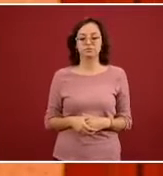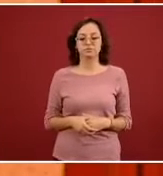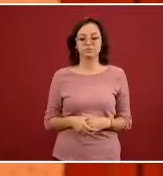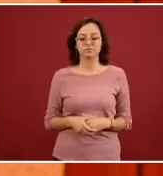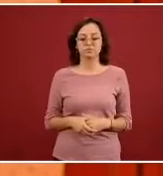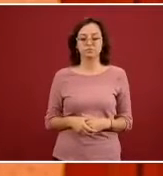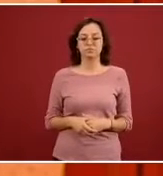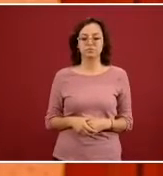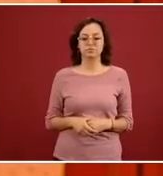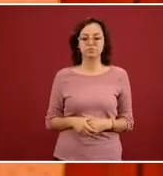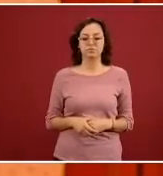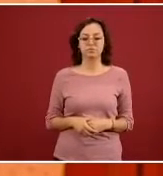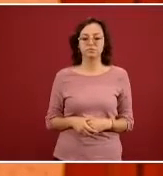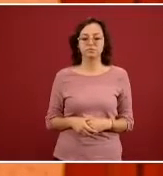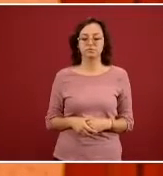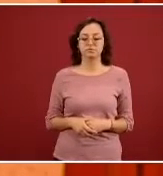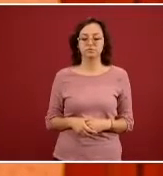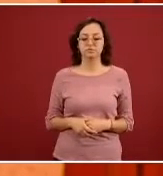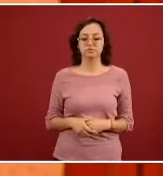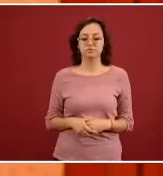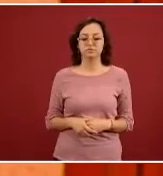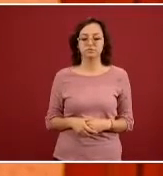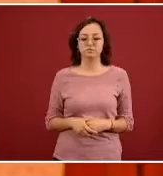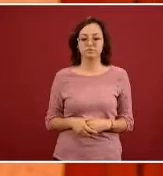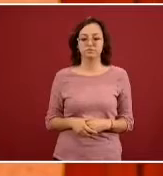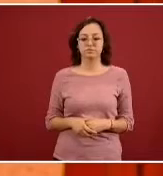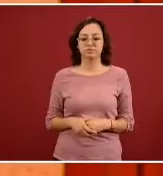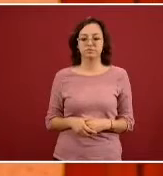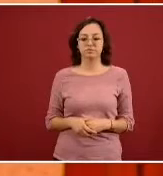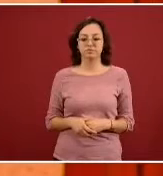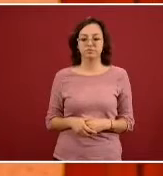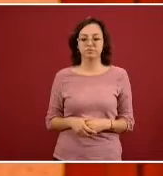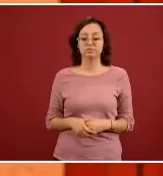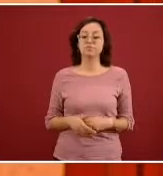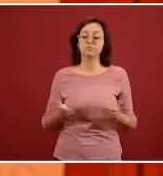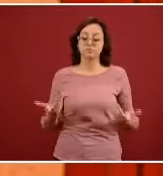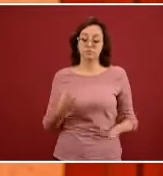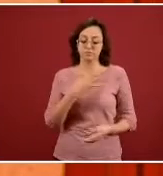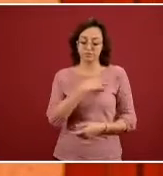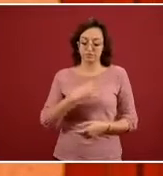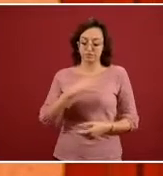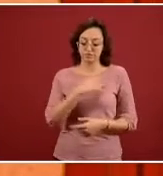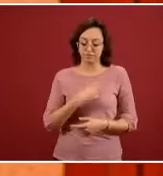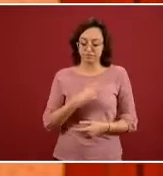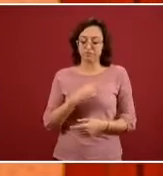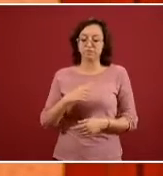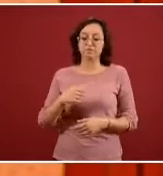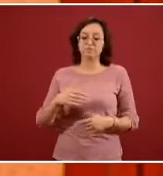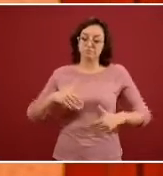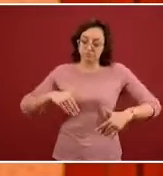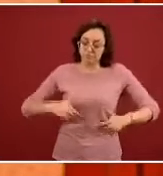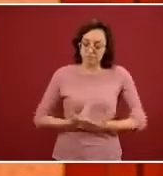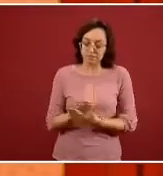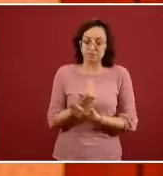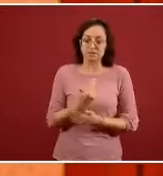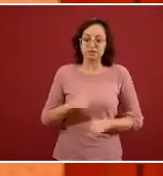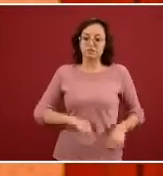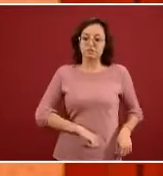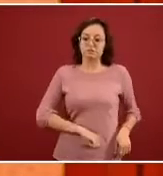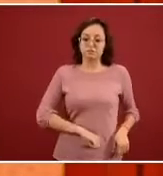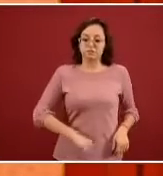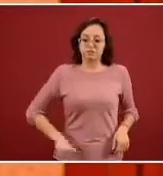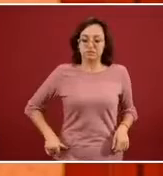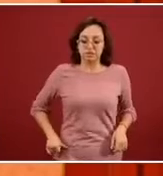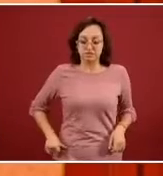Falleció desafortunadamente después de que se nació su hijo por cesárea. El hijo está bien, tuvo un